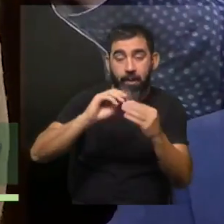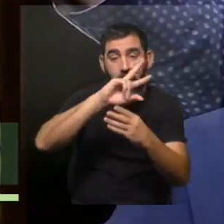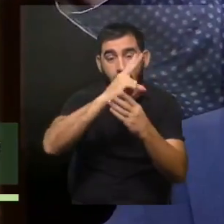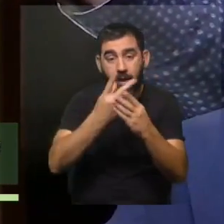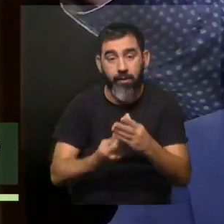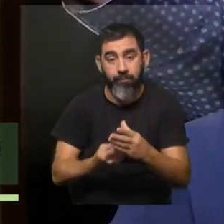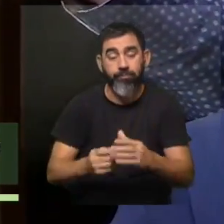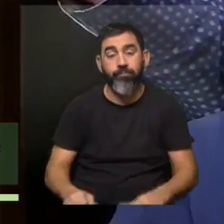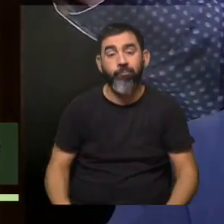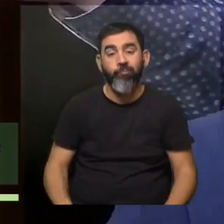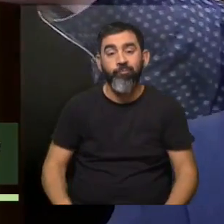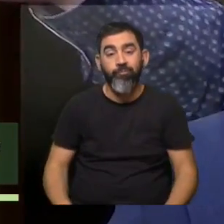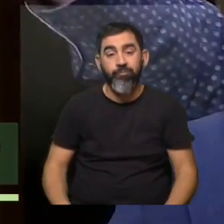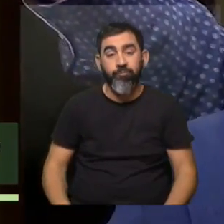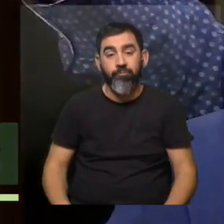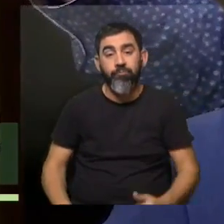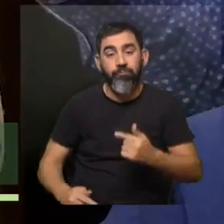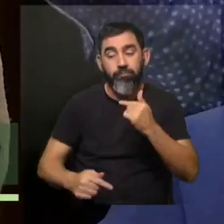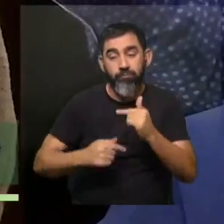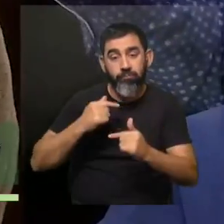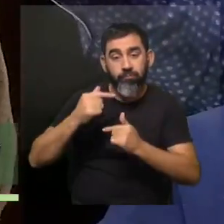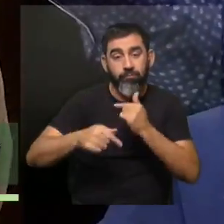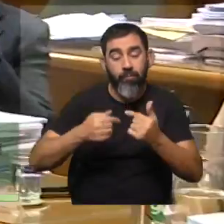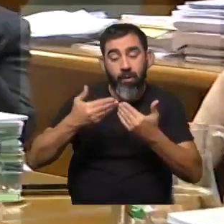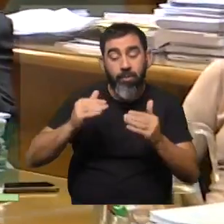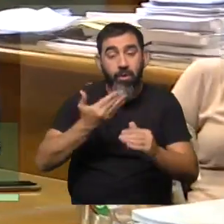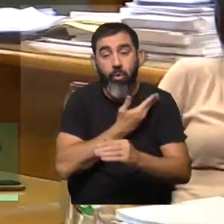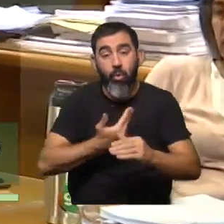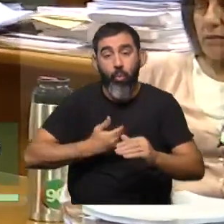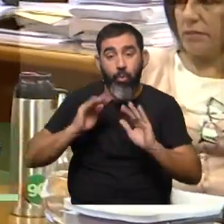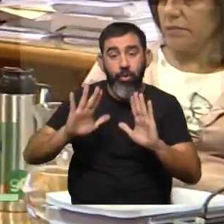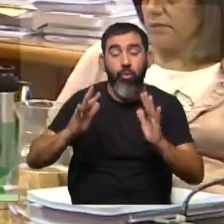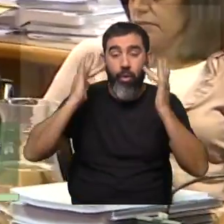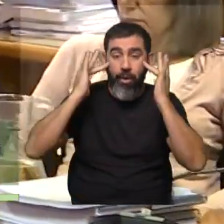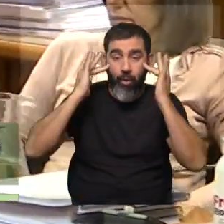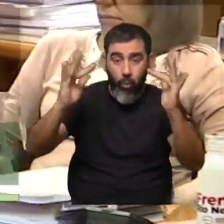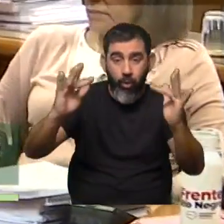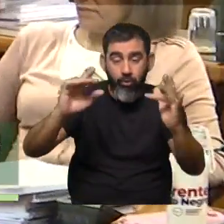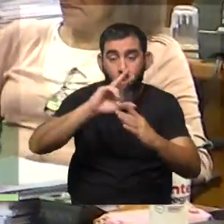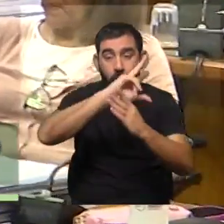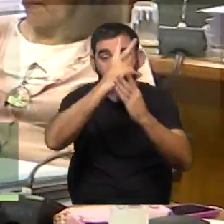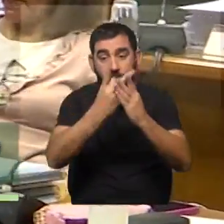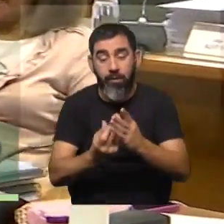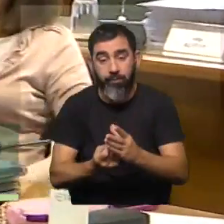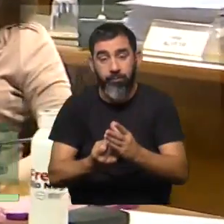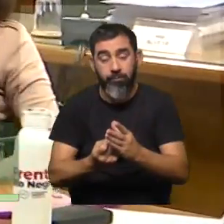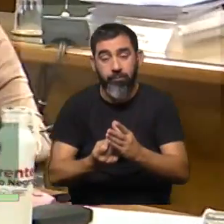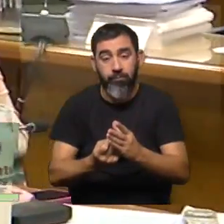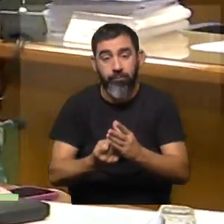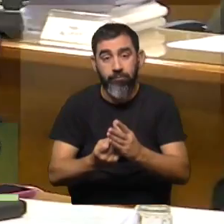anep lo que hace que se siga la tendencia desde que comenzó este gobierno la educación en la Net particularmente considerada